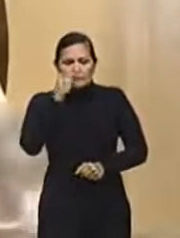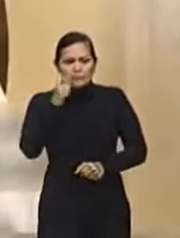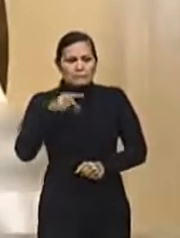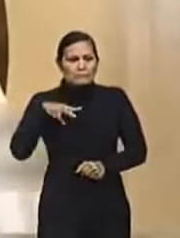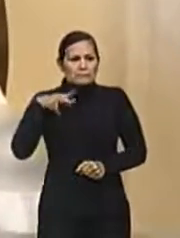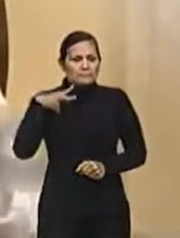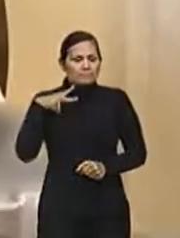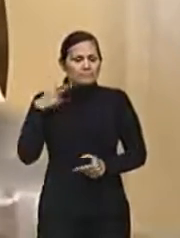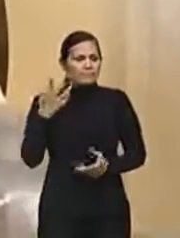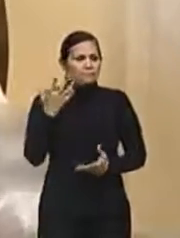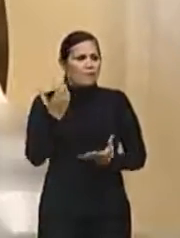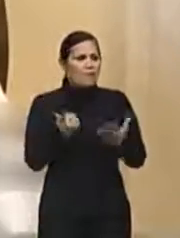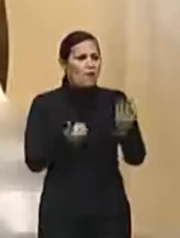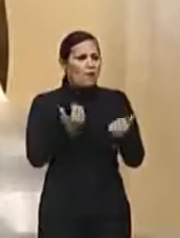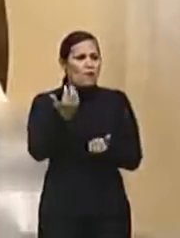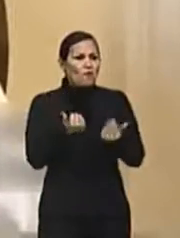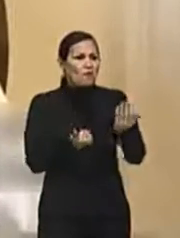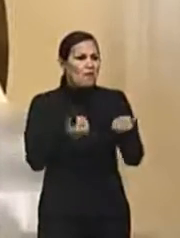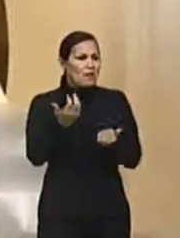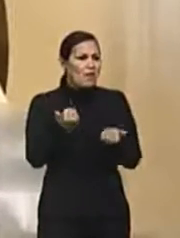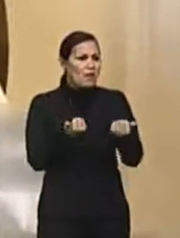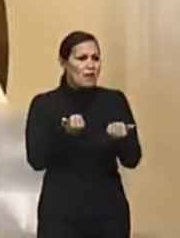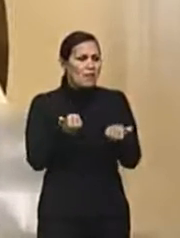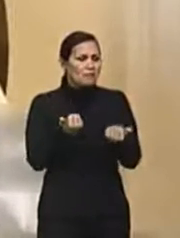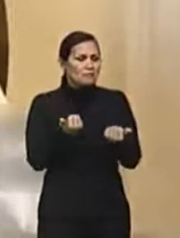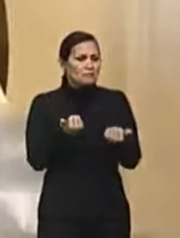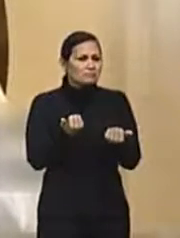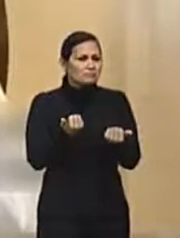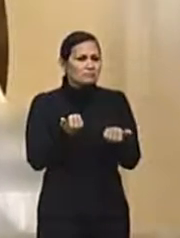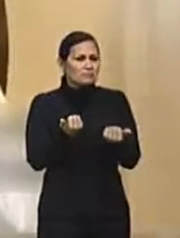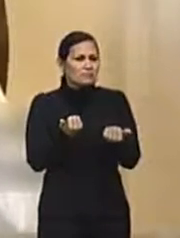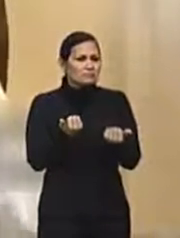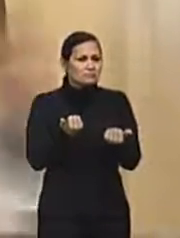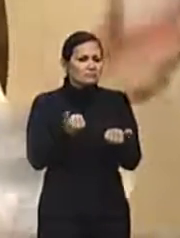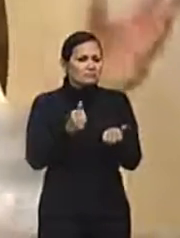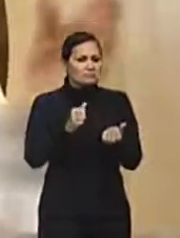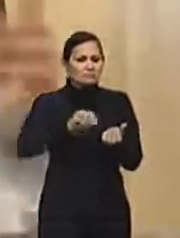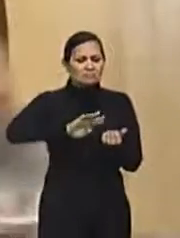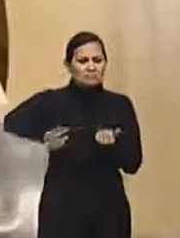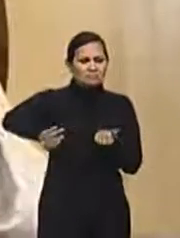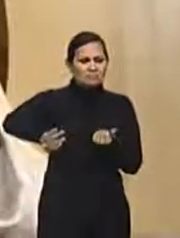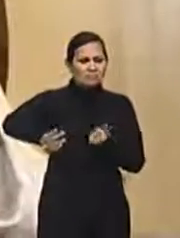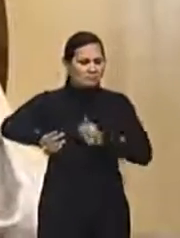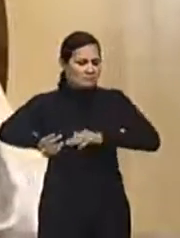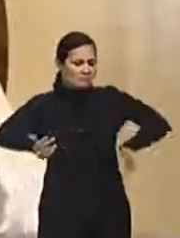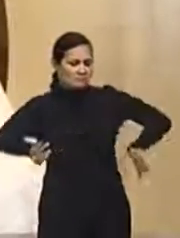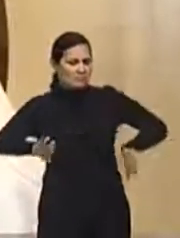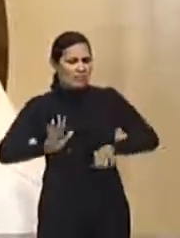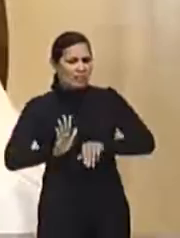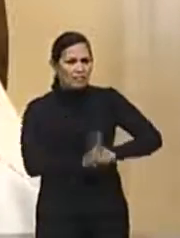toda la economía se mueve descartando. Curioso.